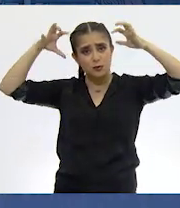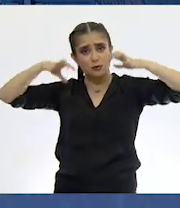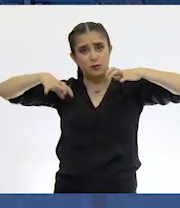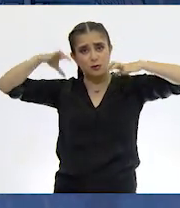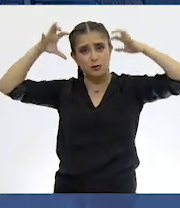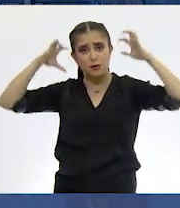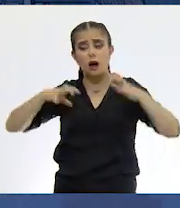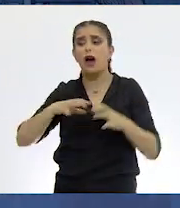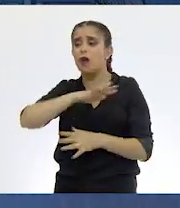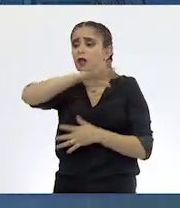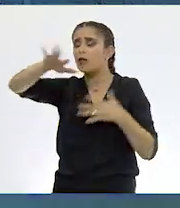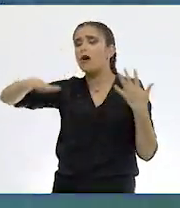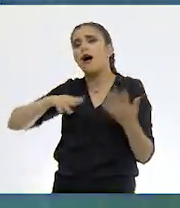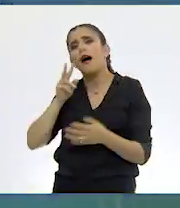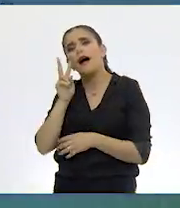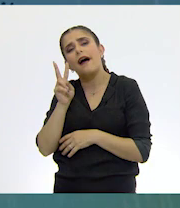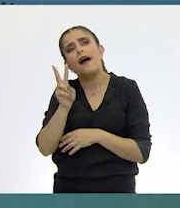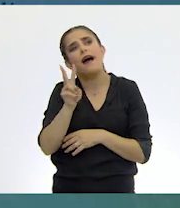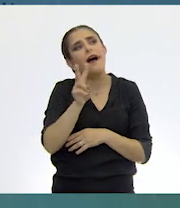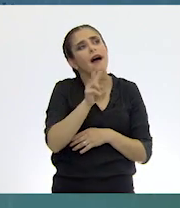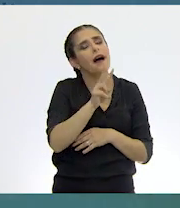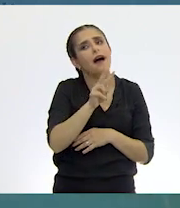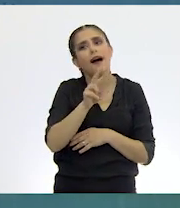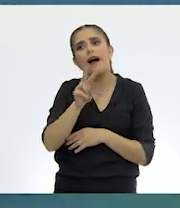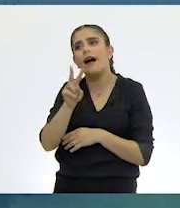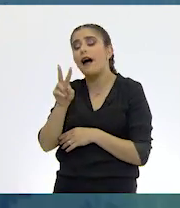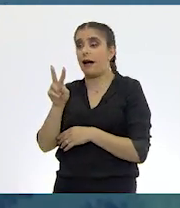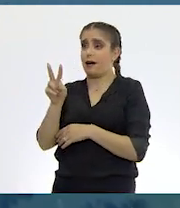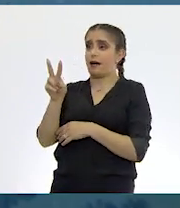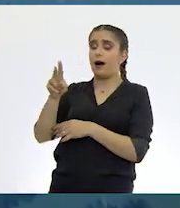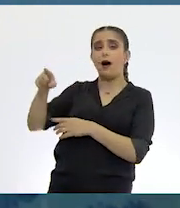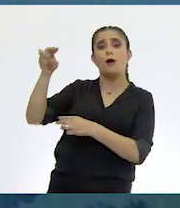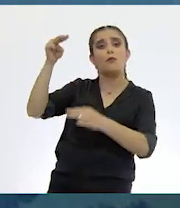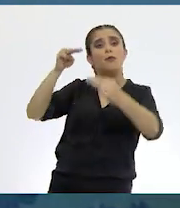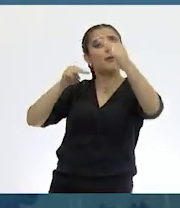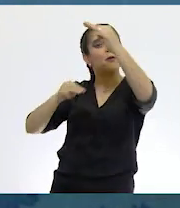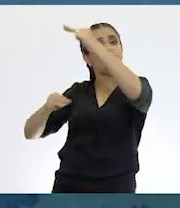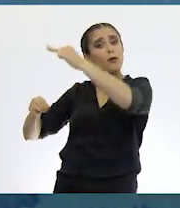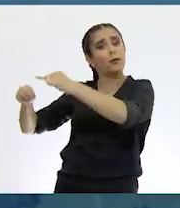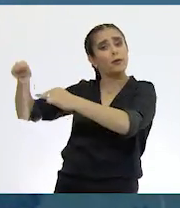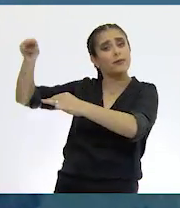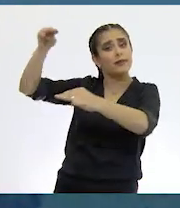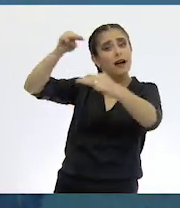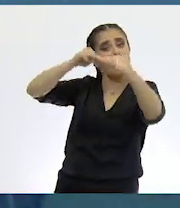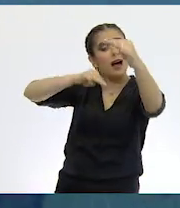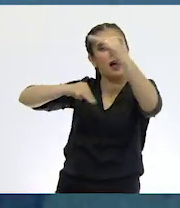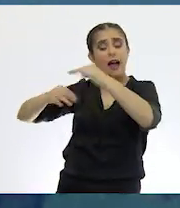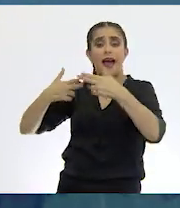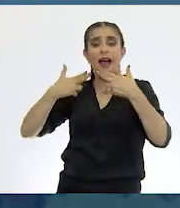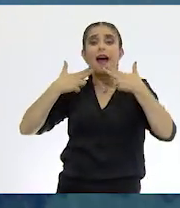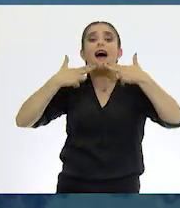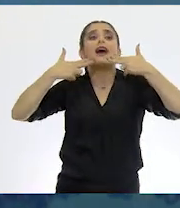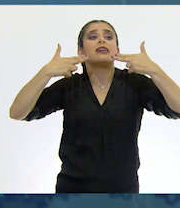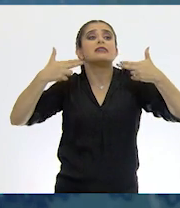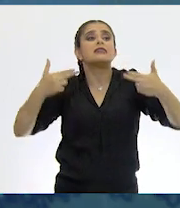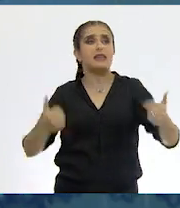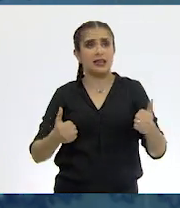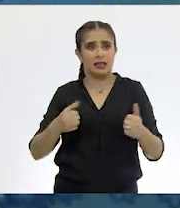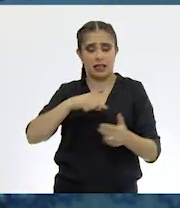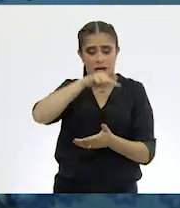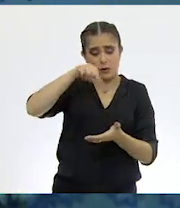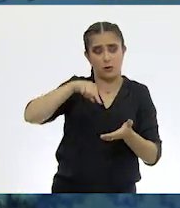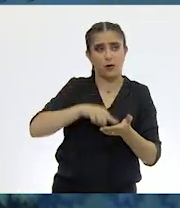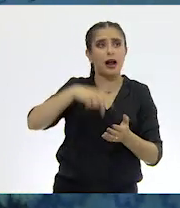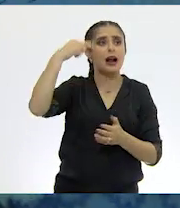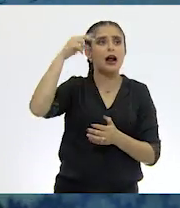los contempla. Las montañas. En la finca de Orencio López, llamada El